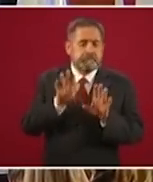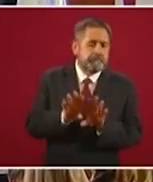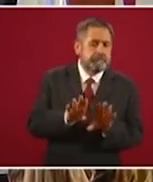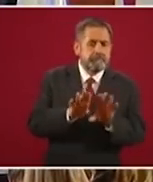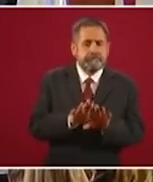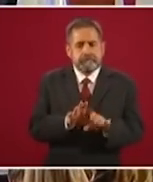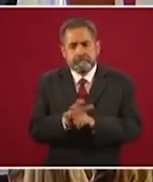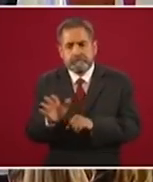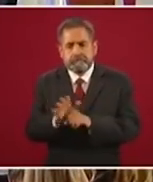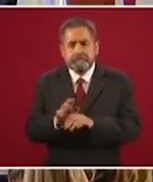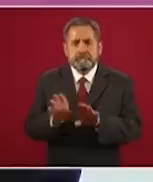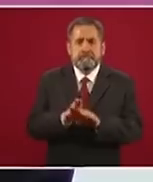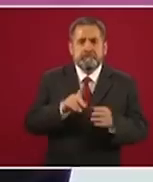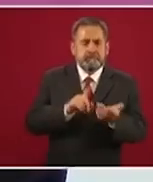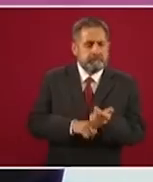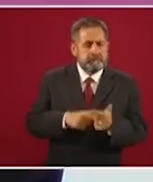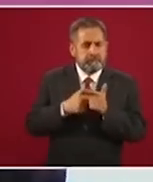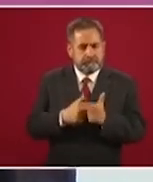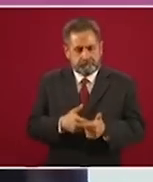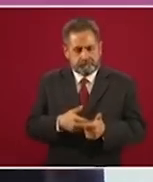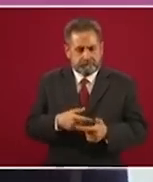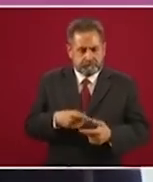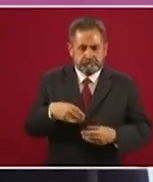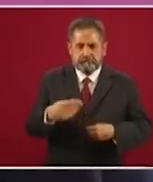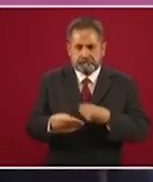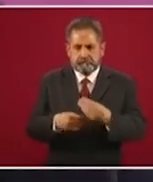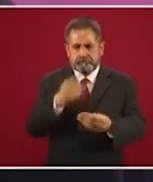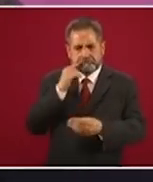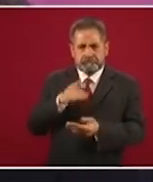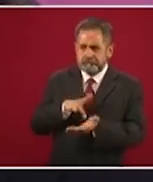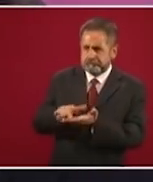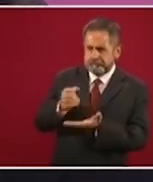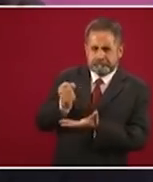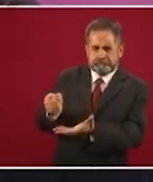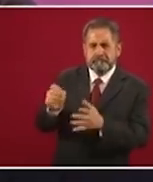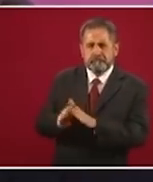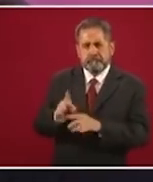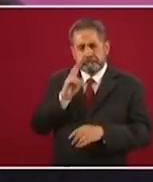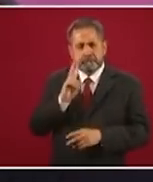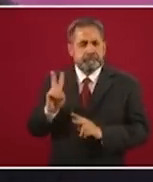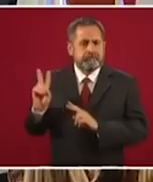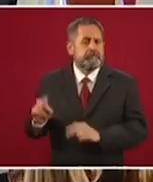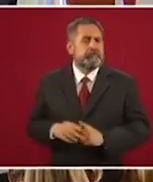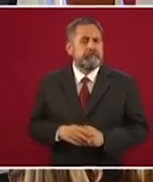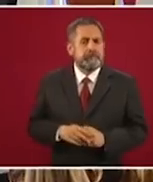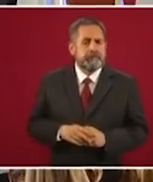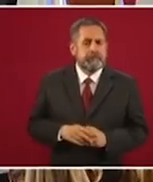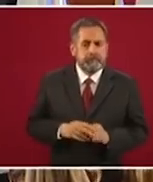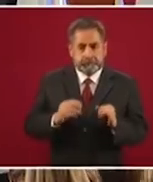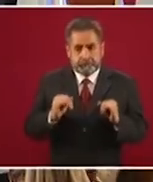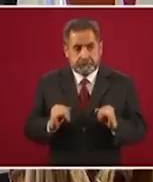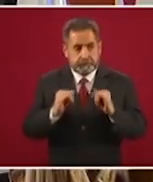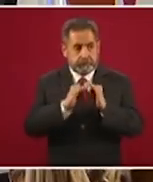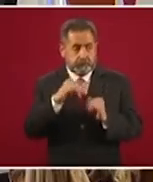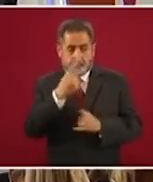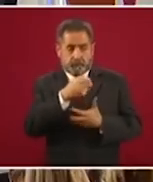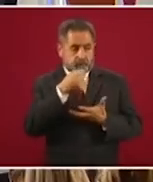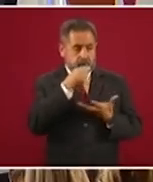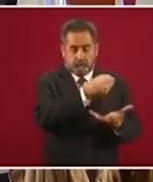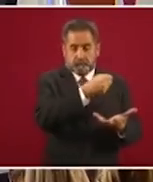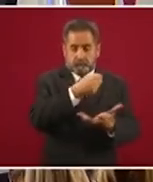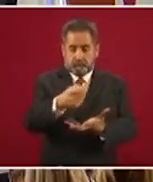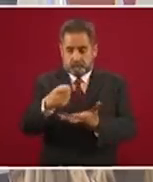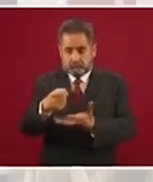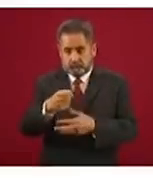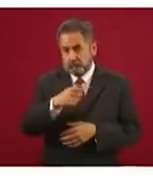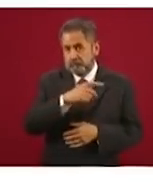posibilidad de mantener el financiamiento. Aquí lo ven ustedes, los institutos de su presupuesto general,